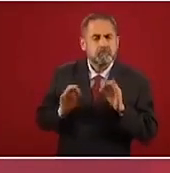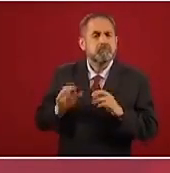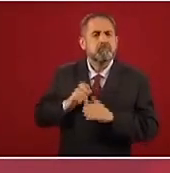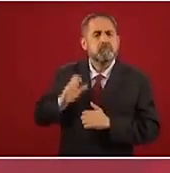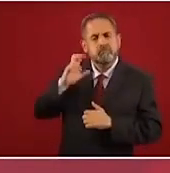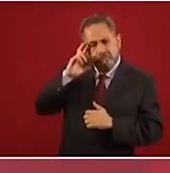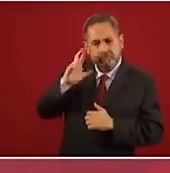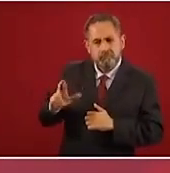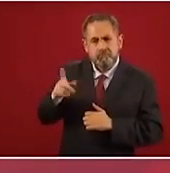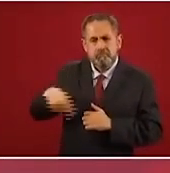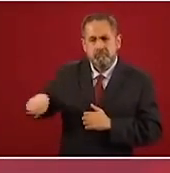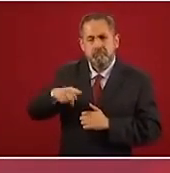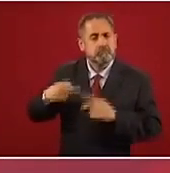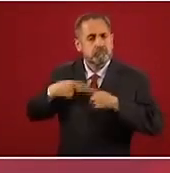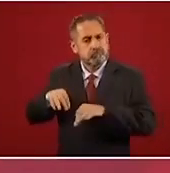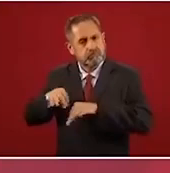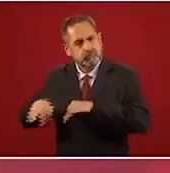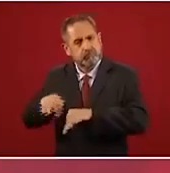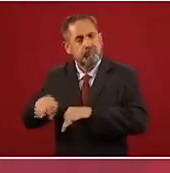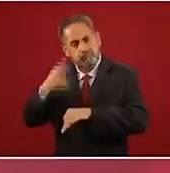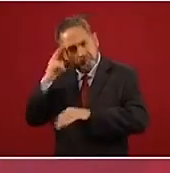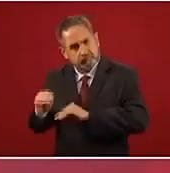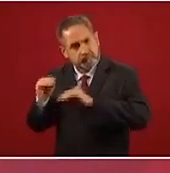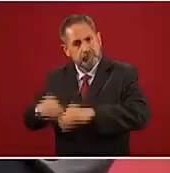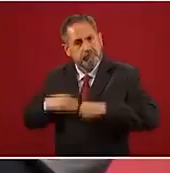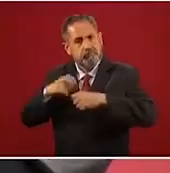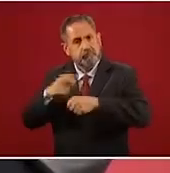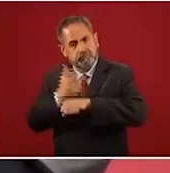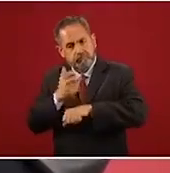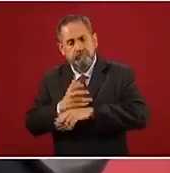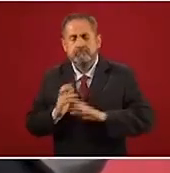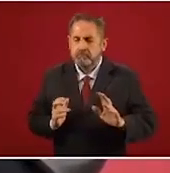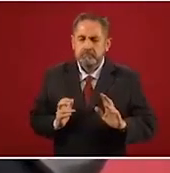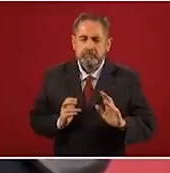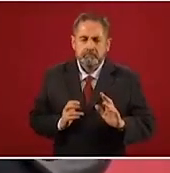respeto a los trabajadores mexicanos. No hay